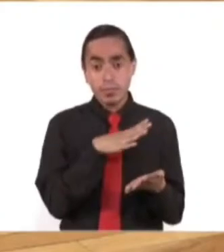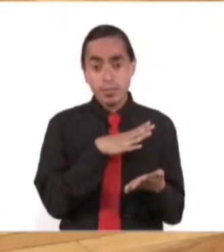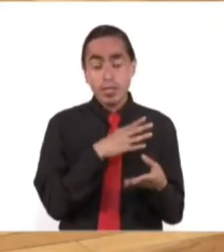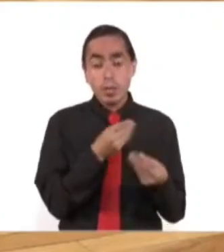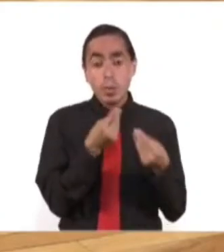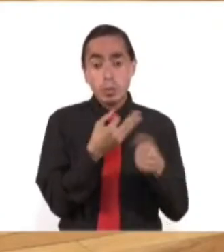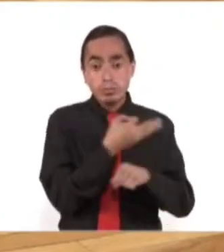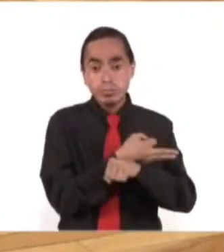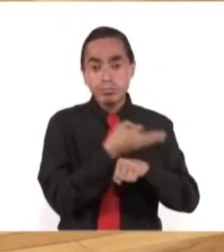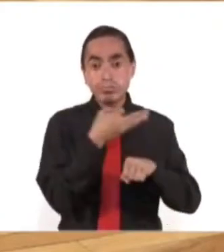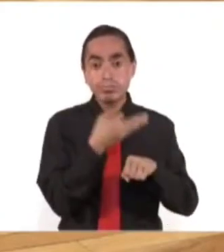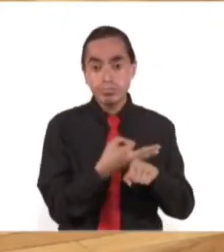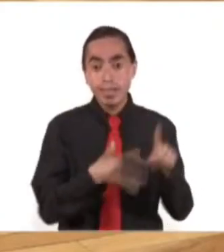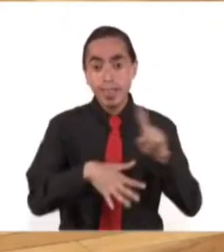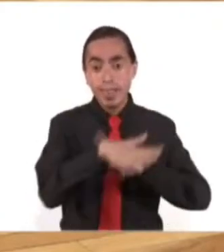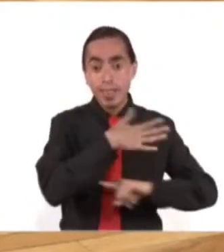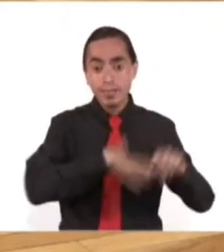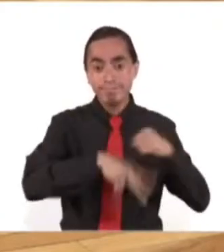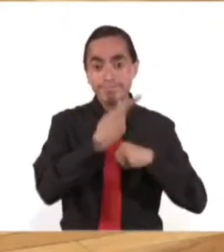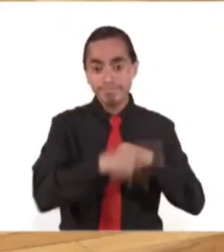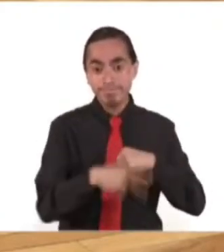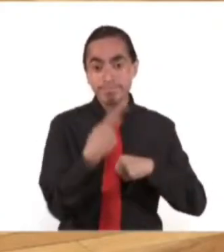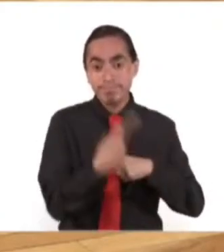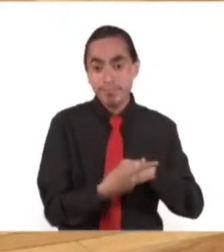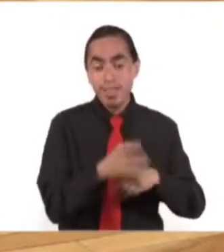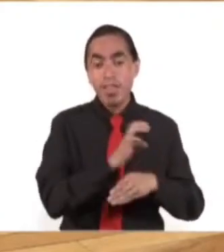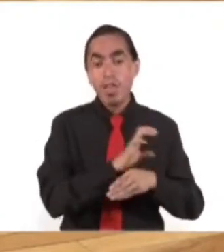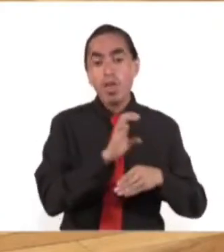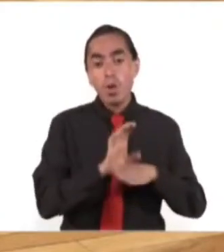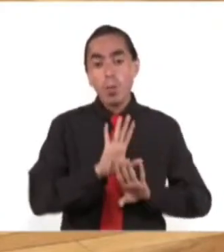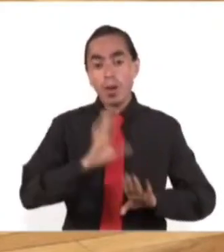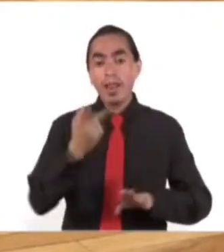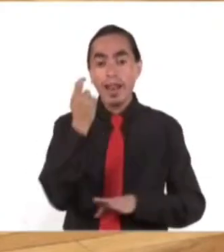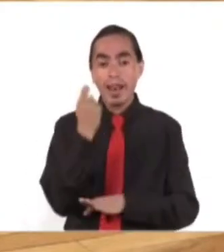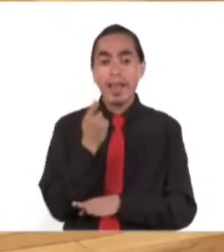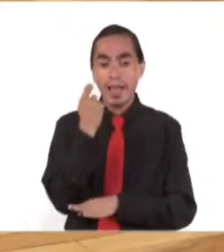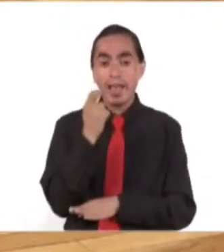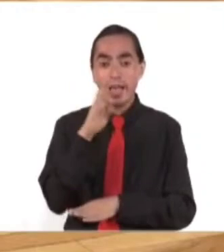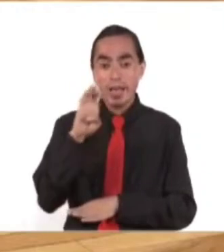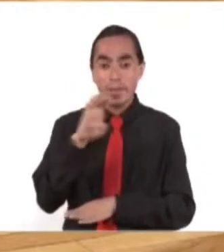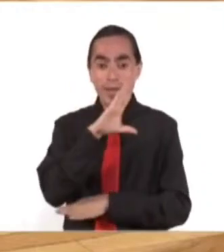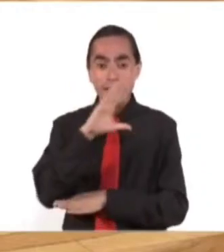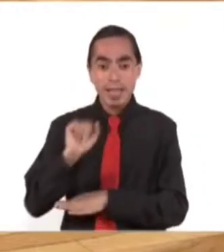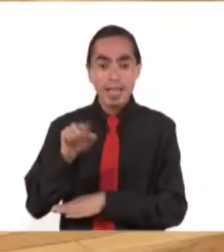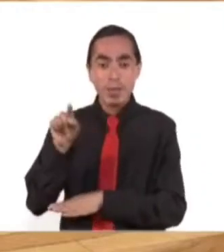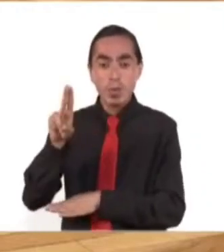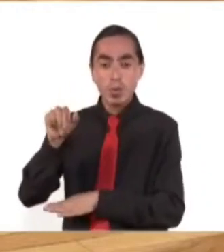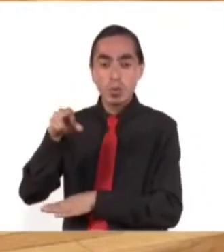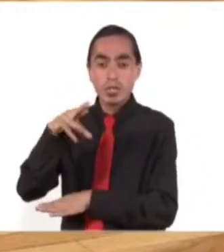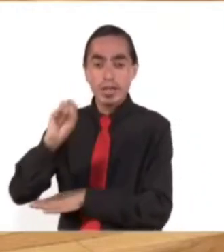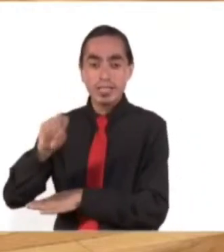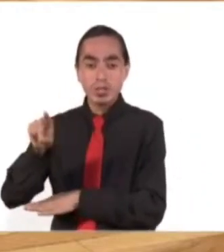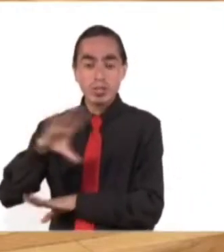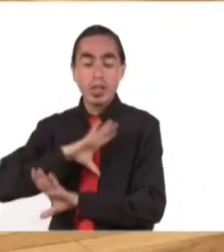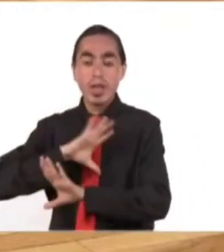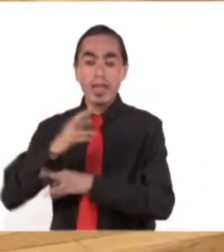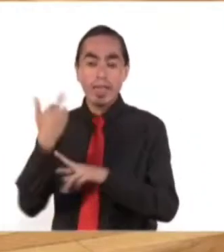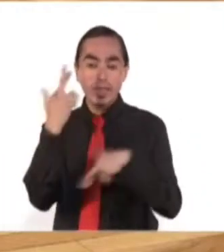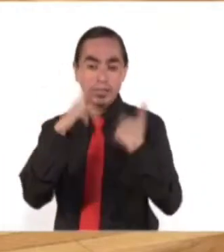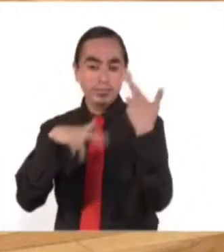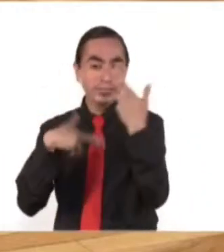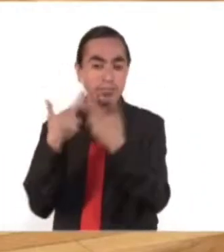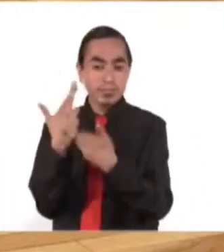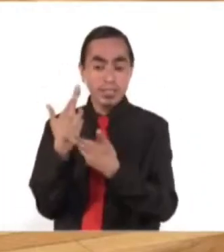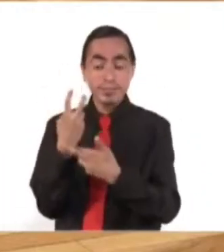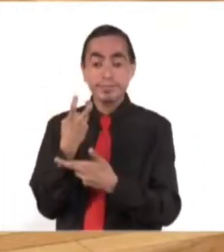muchas familias muy vulnerables, y esa beca, como ha estudiado UNESCO, que ha hecho un análisis del papel que han jugado esas becas en la